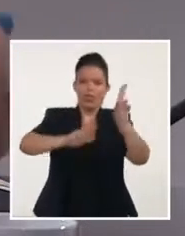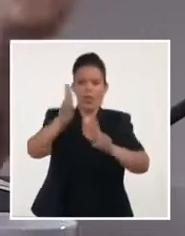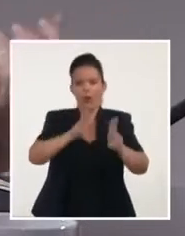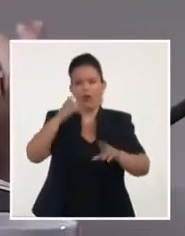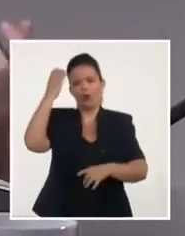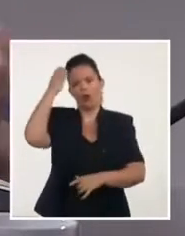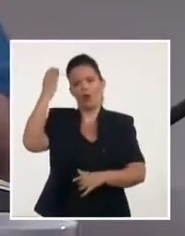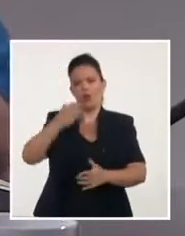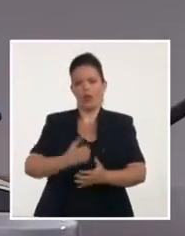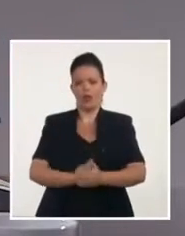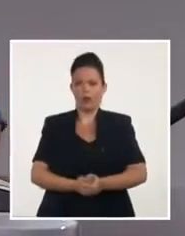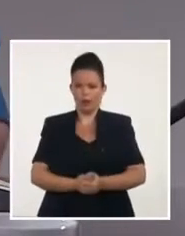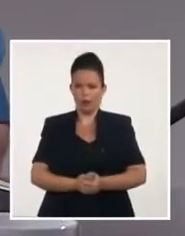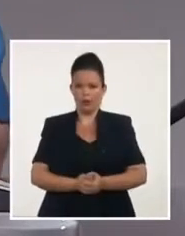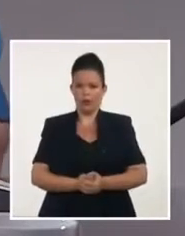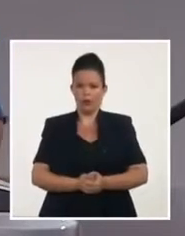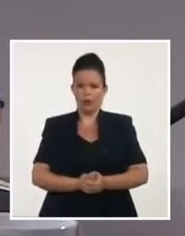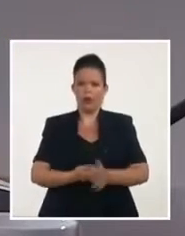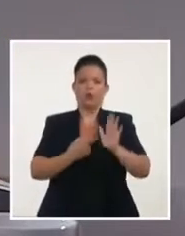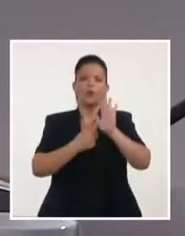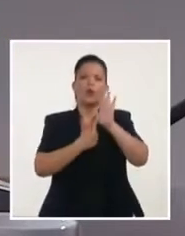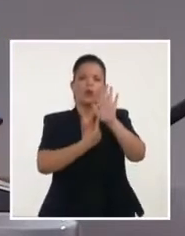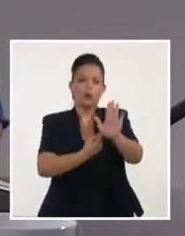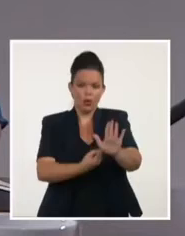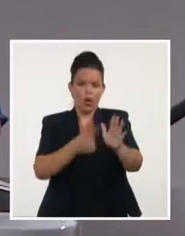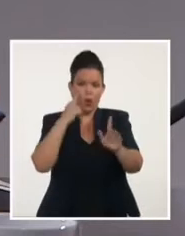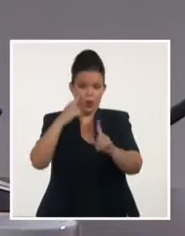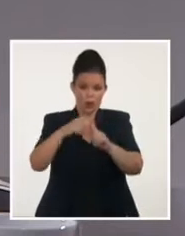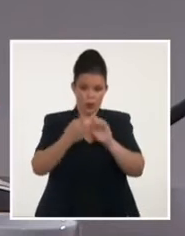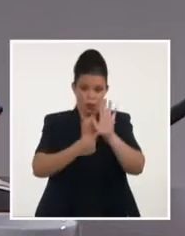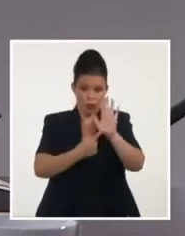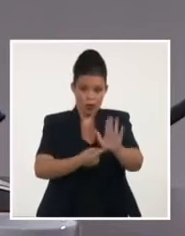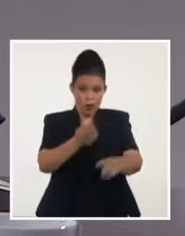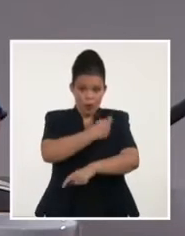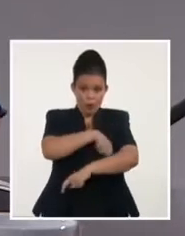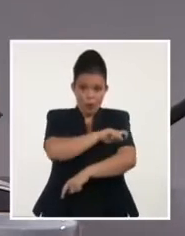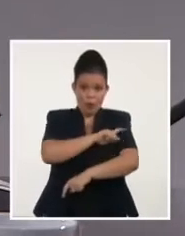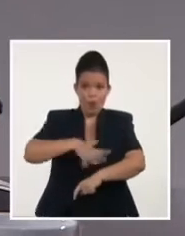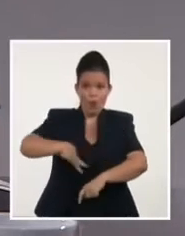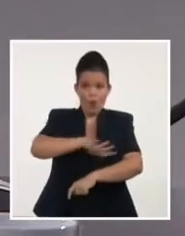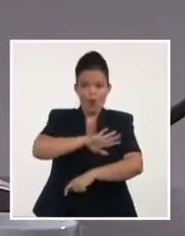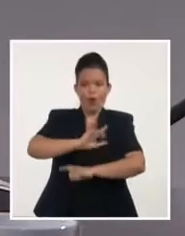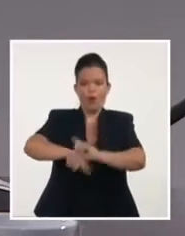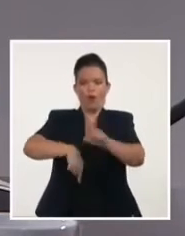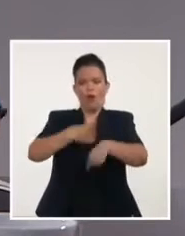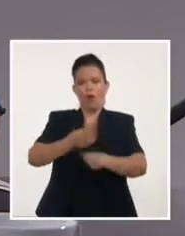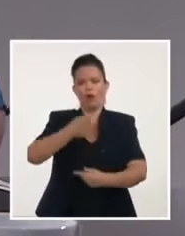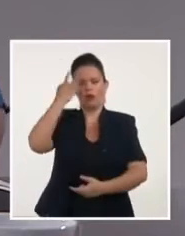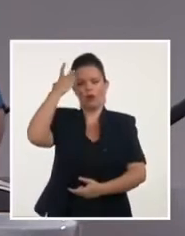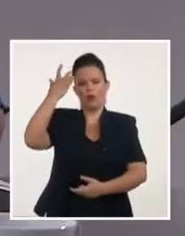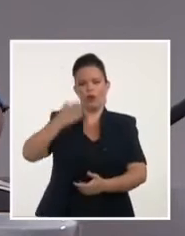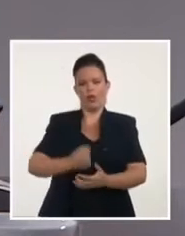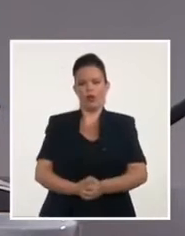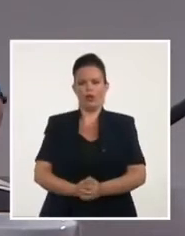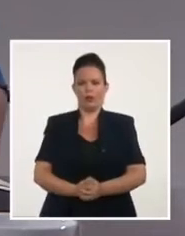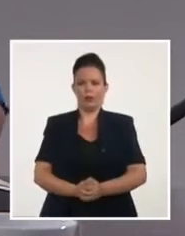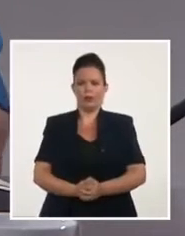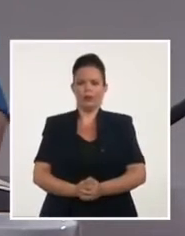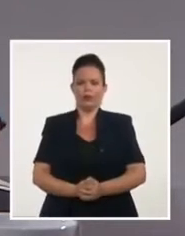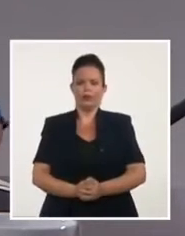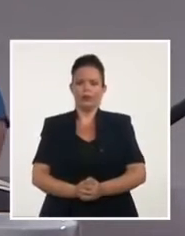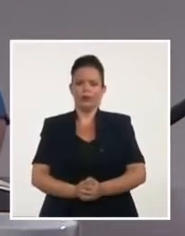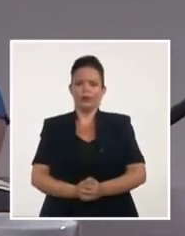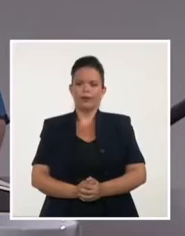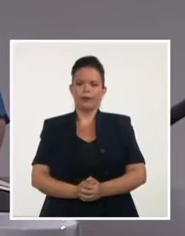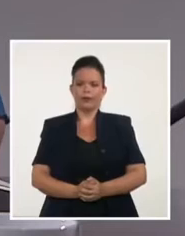Podemos, o a favor de lo que ellos interpreten como ese enemigo, pues hay una organización que lo facilita y